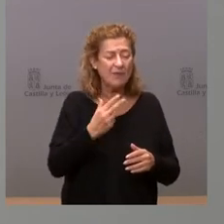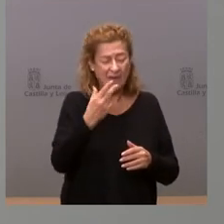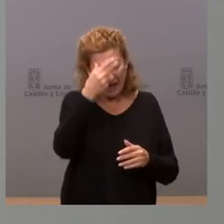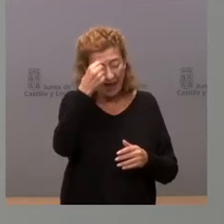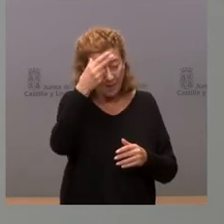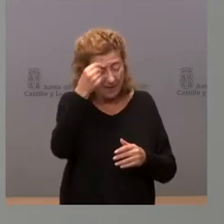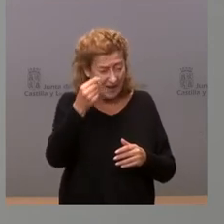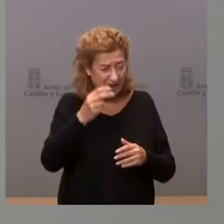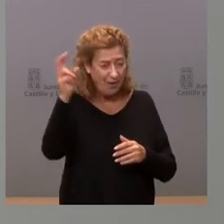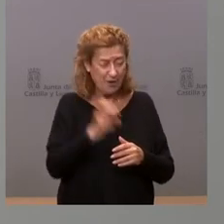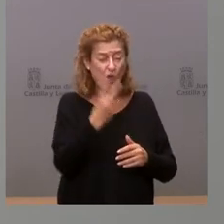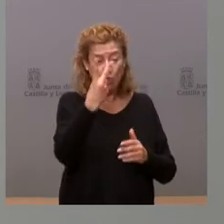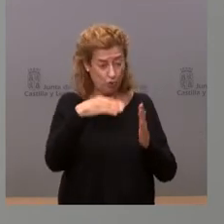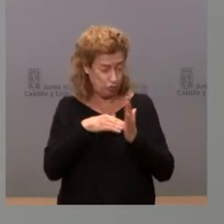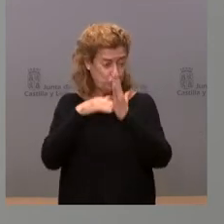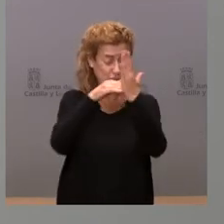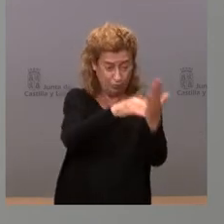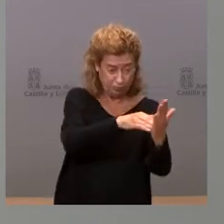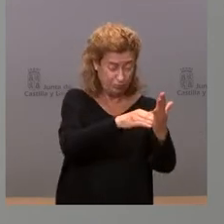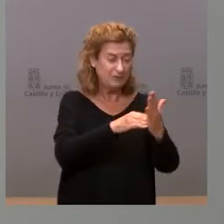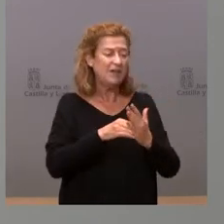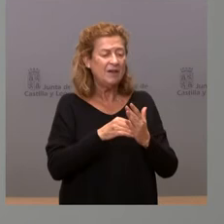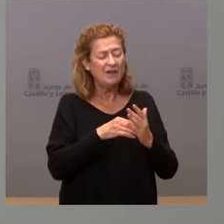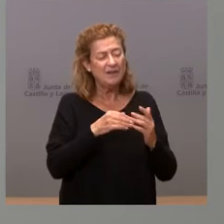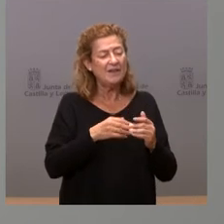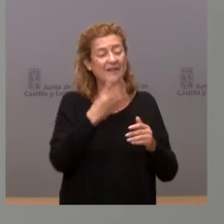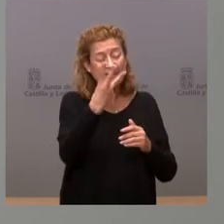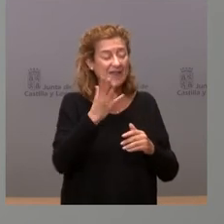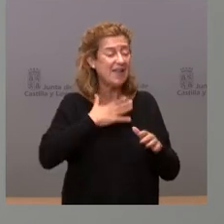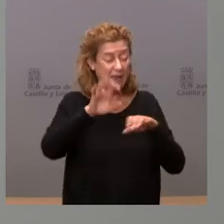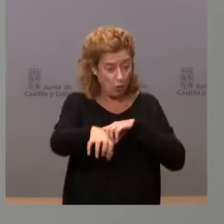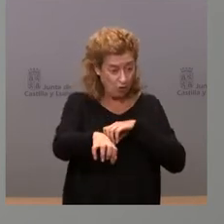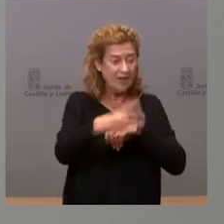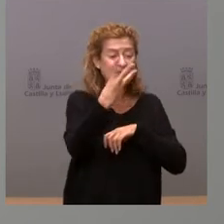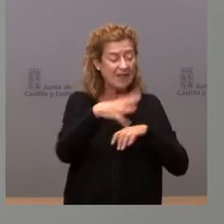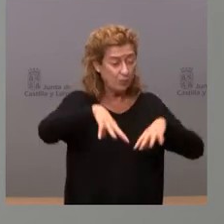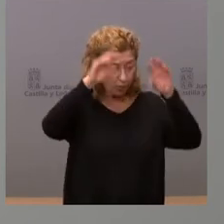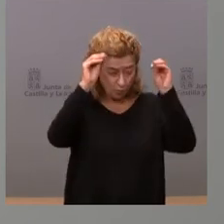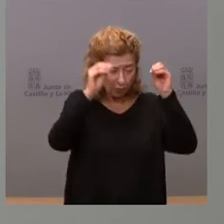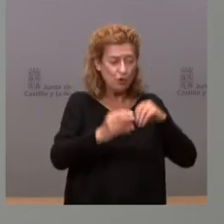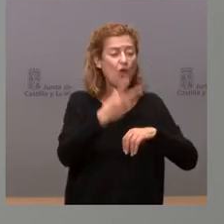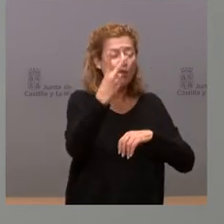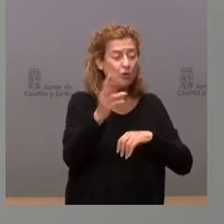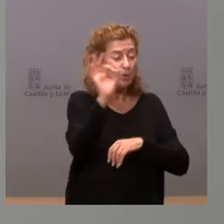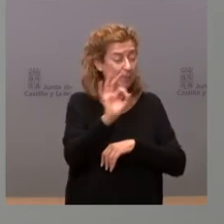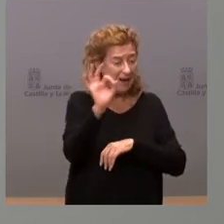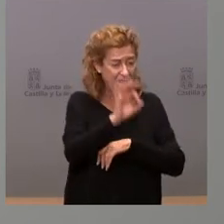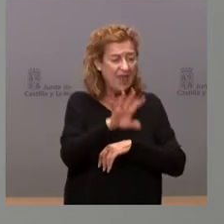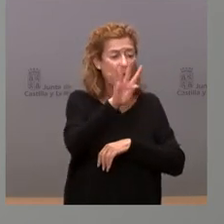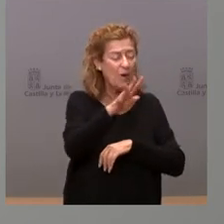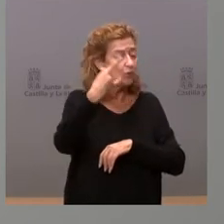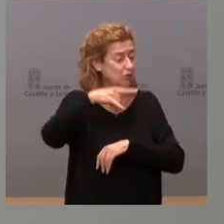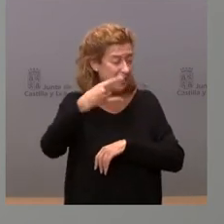vendrán dos unidades de vacunación móvil a 3 a león 3 a burgos 2 a palencia 4 a